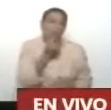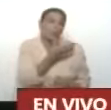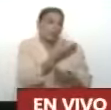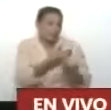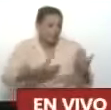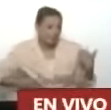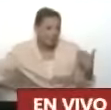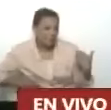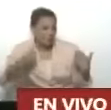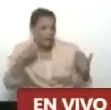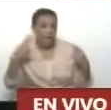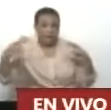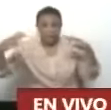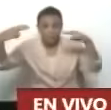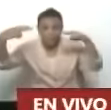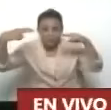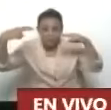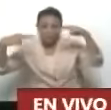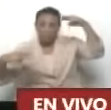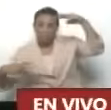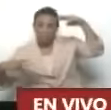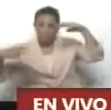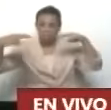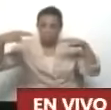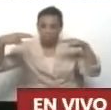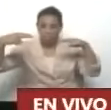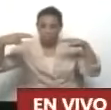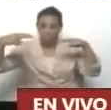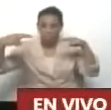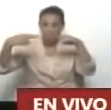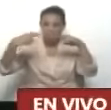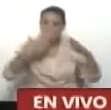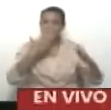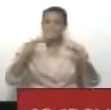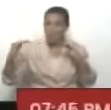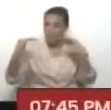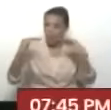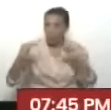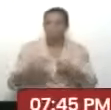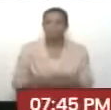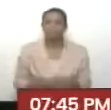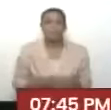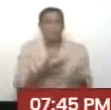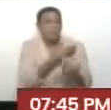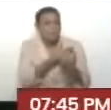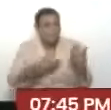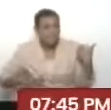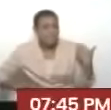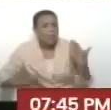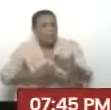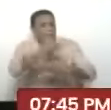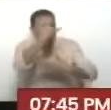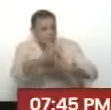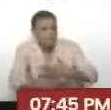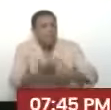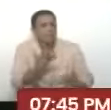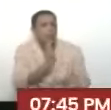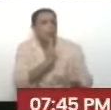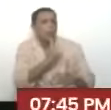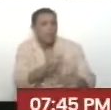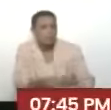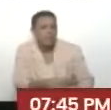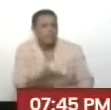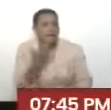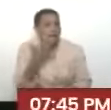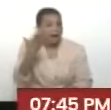Me voy a poner aquí para verte así. Eso. Aquí estamos mejor, ¿verdad? Sí. Bueno, mi presidente, este proyecto, como yo le conté a Teresa